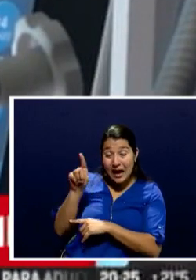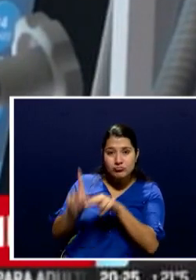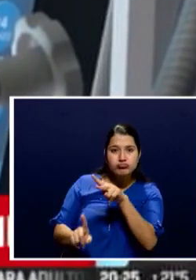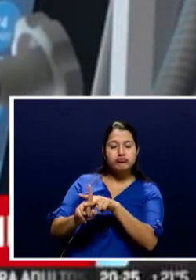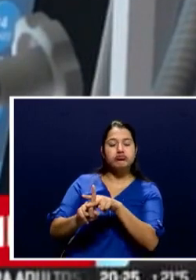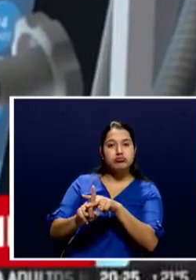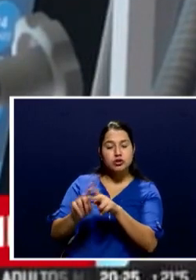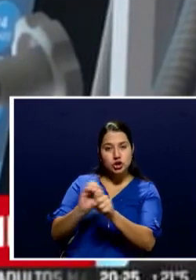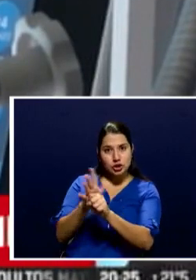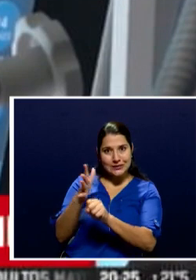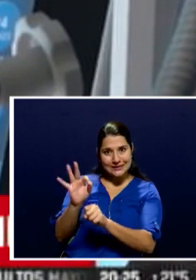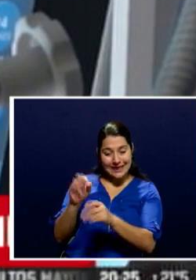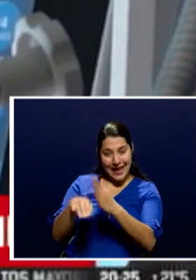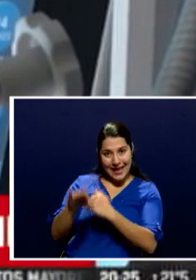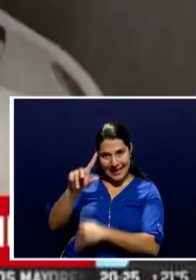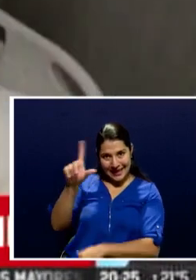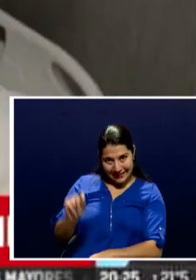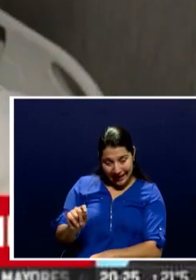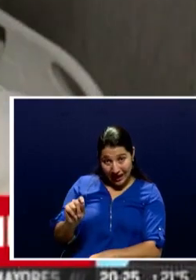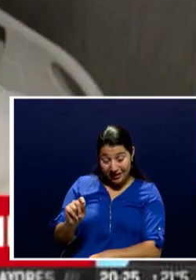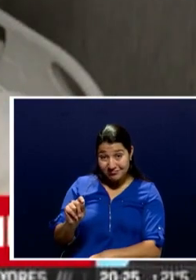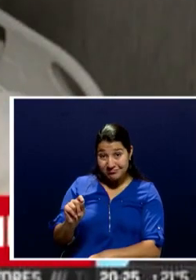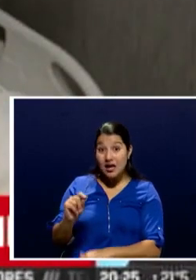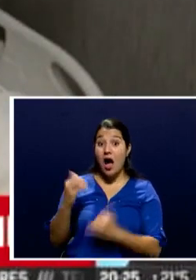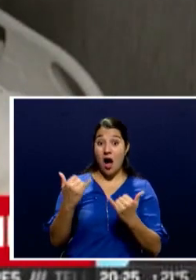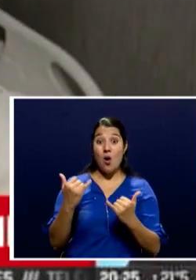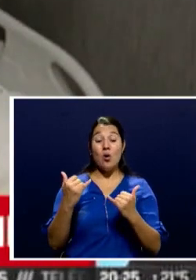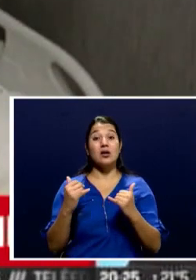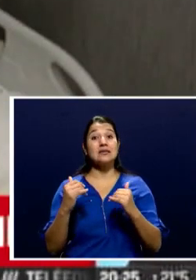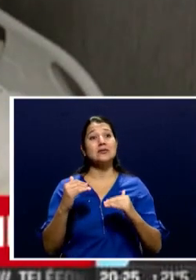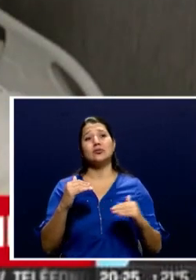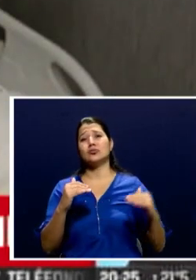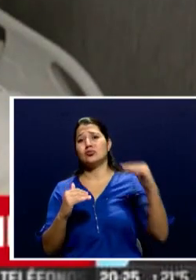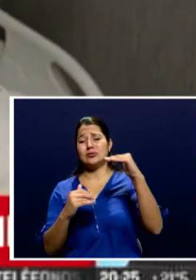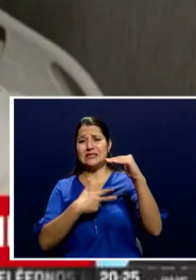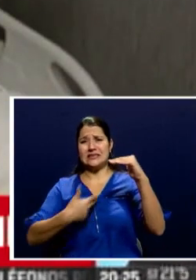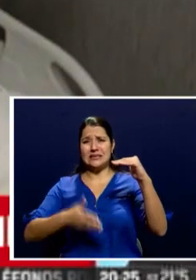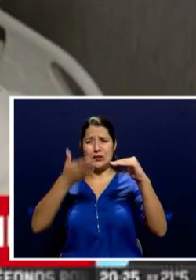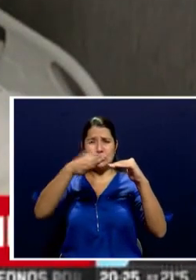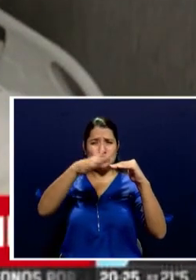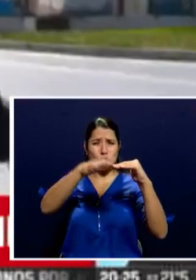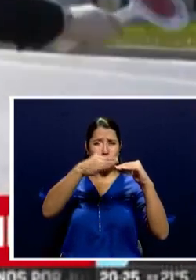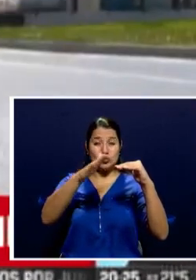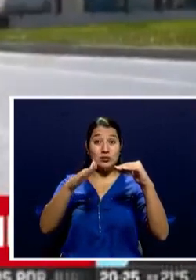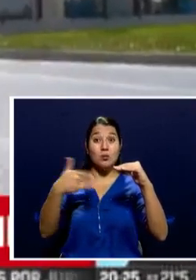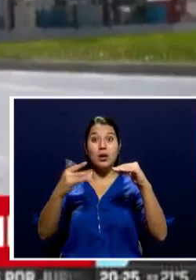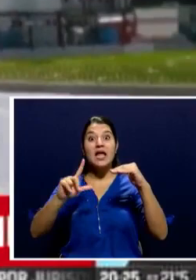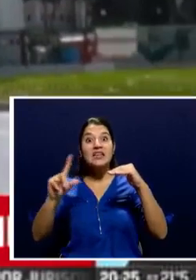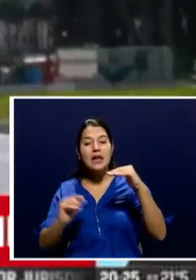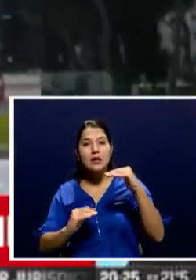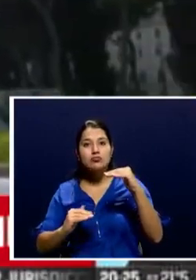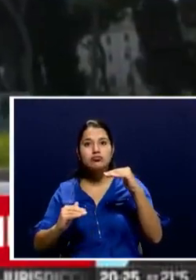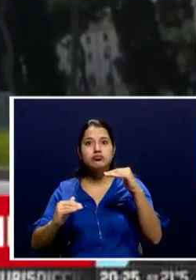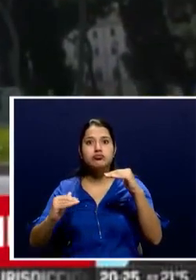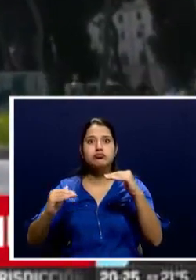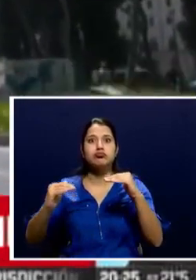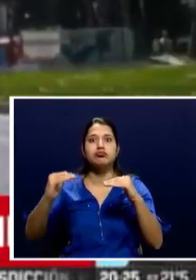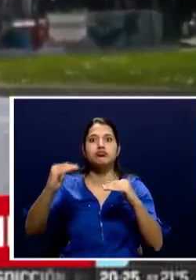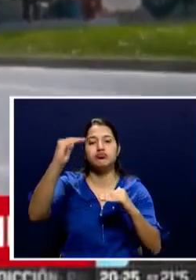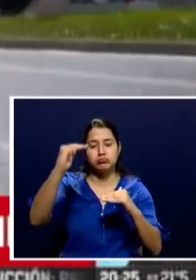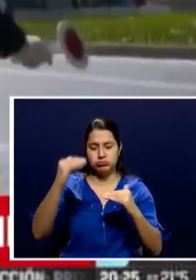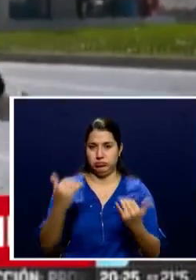Europa superó en muertes a China, que registraron alrededor de 3,200. Para explicar el alto número de muertes,